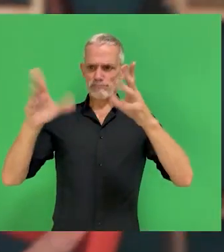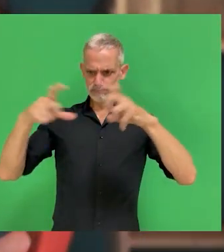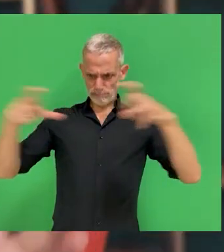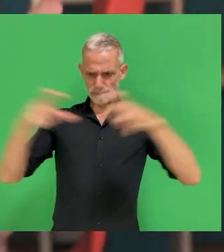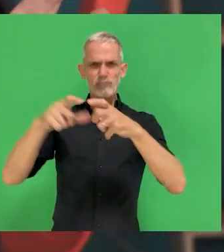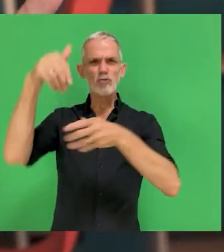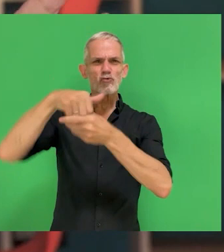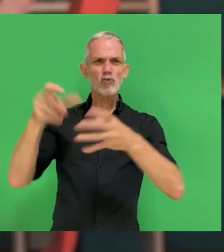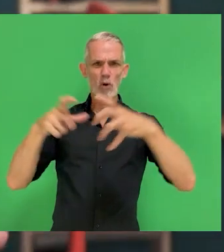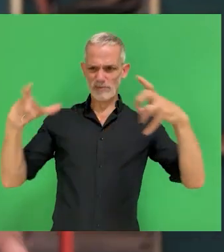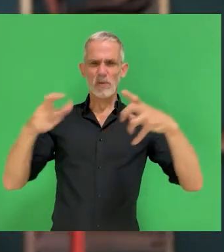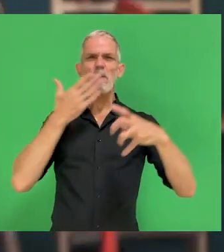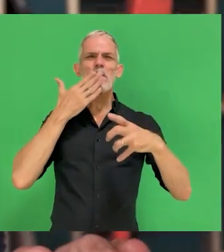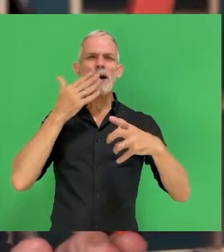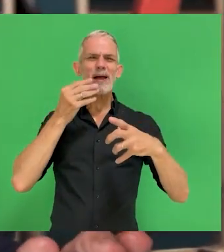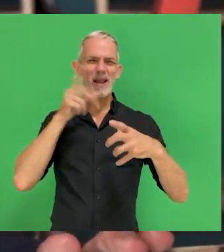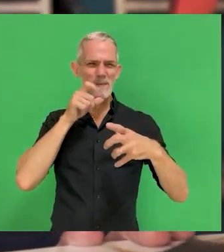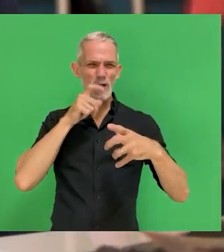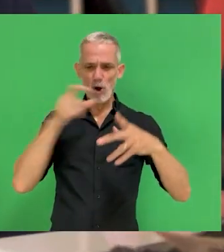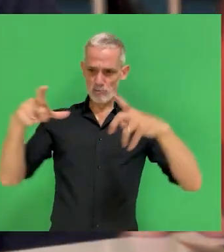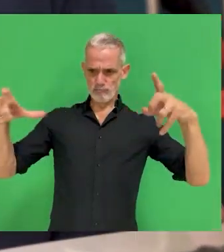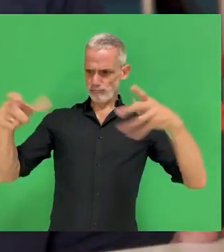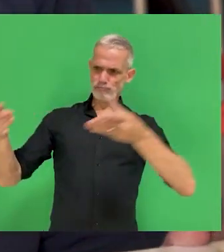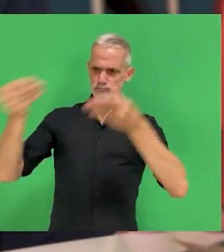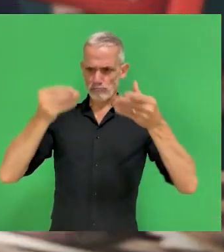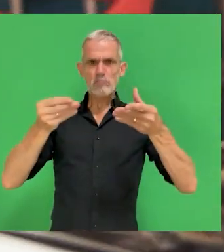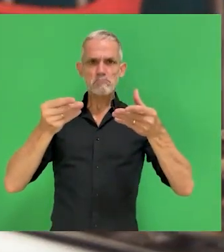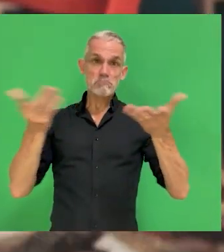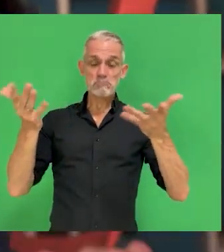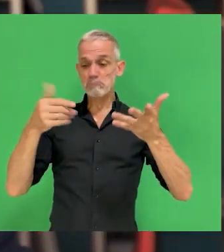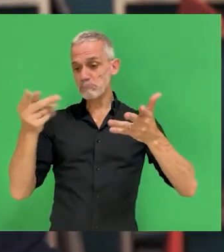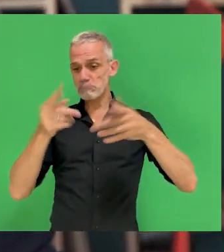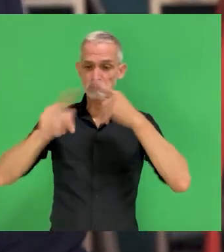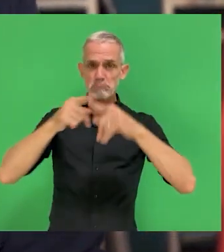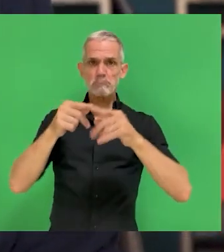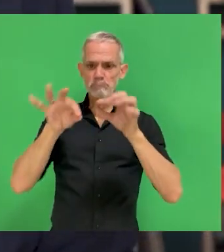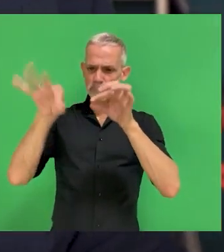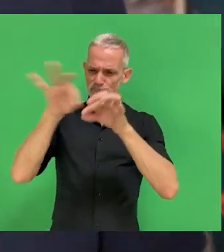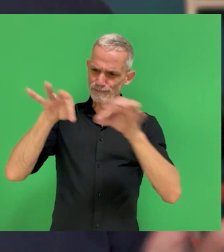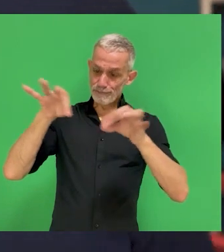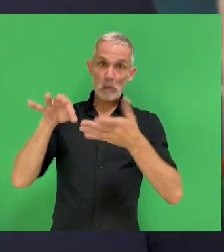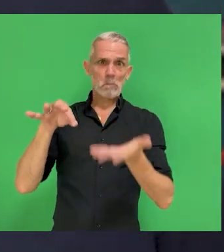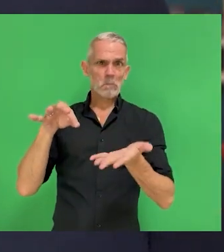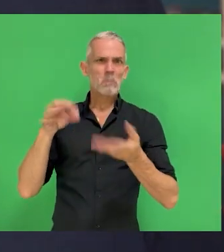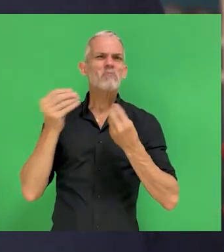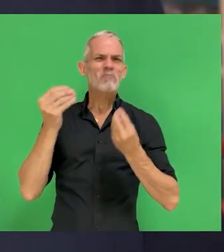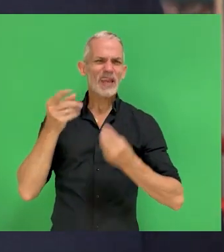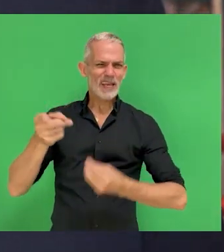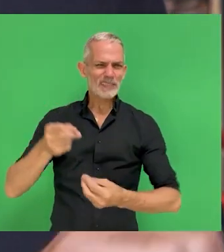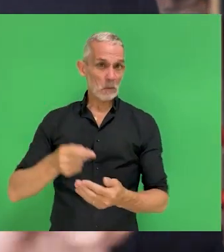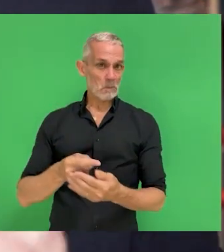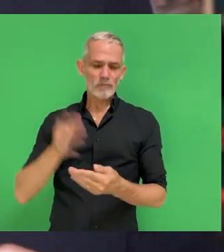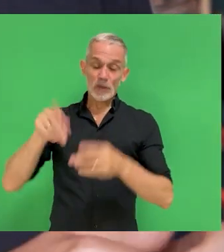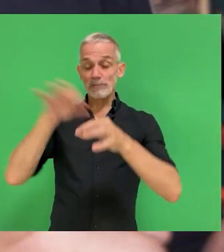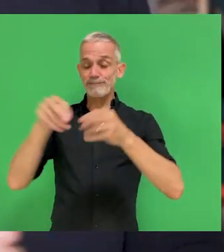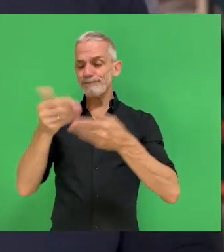enorme, así de papel madera, con una cuerdita. Yo dije, wow. Bueno,